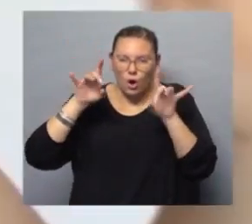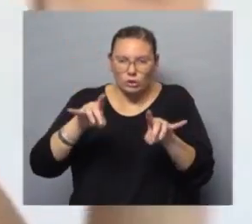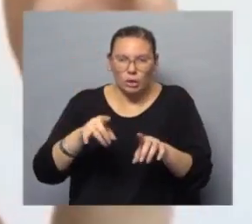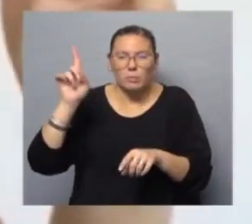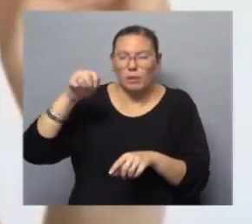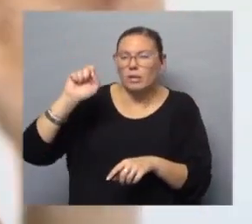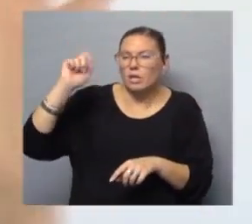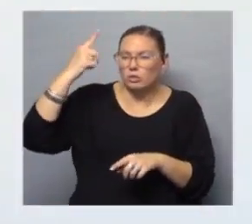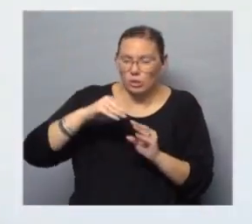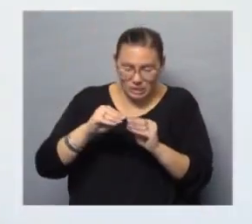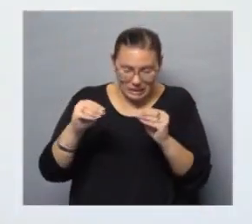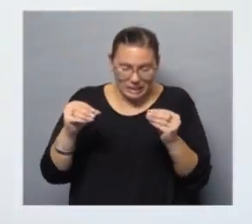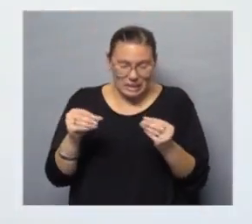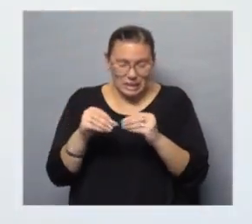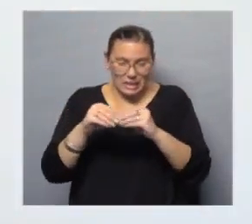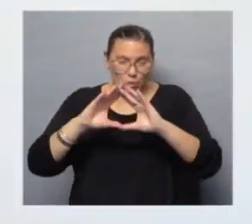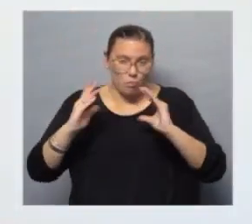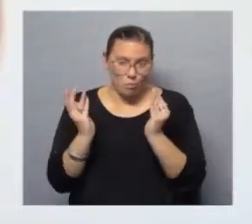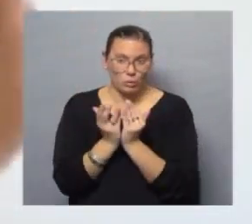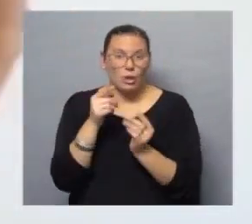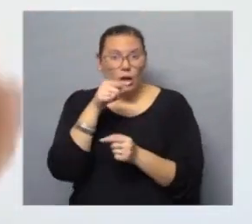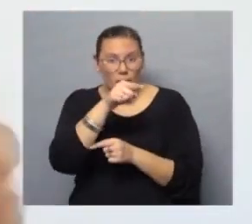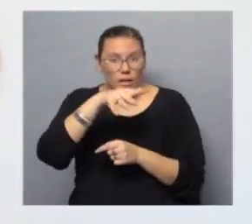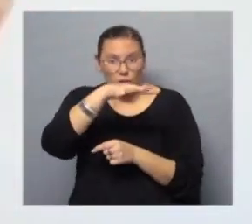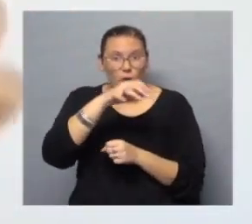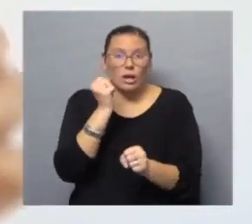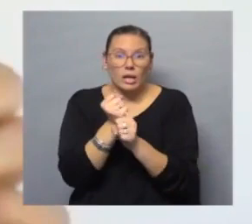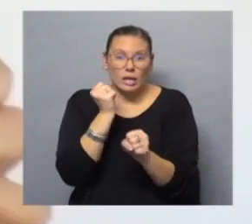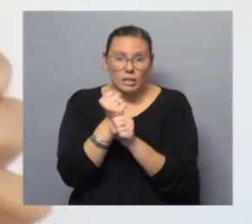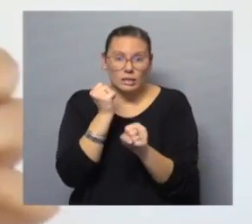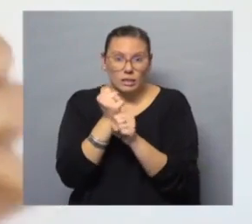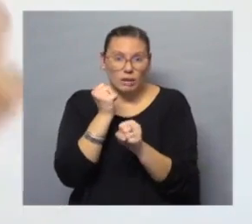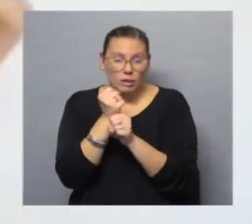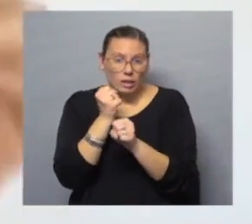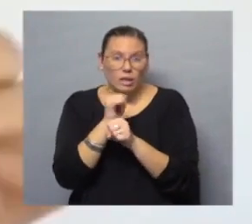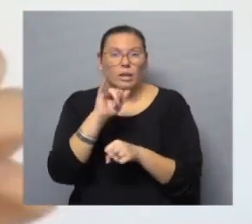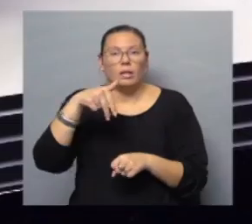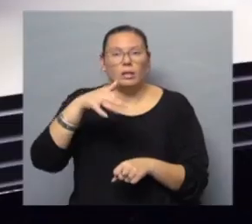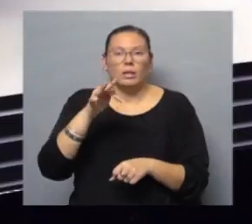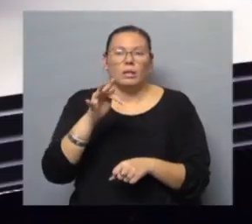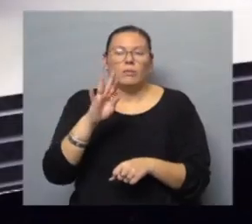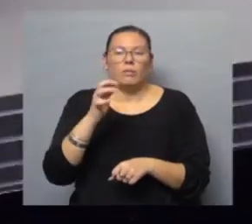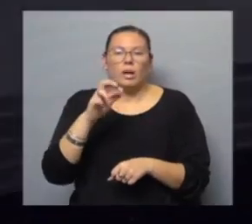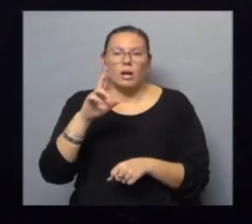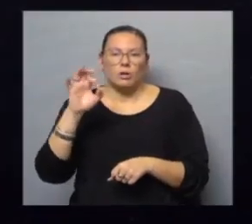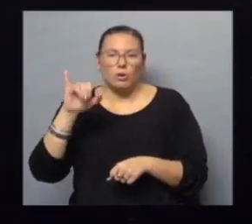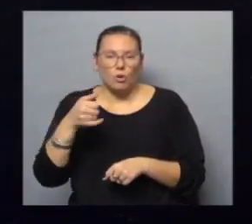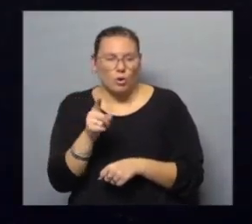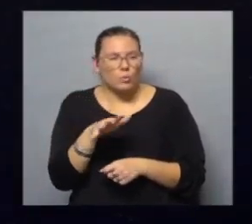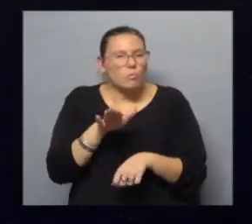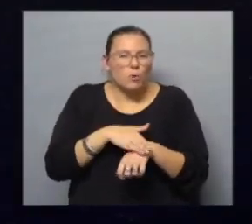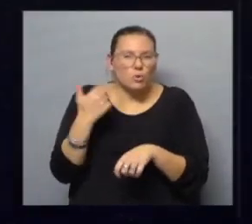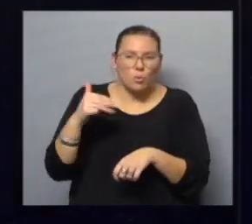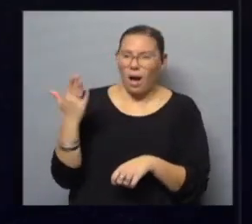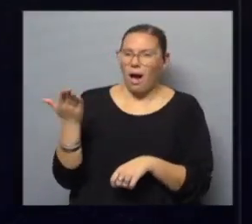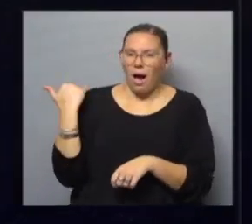del Sol y de la Tierra. Todo esto y el hecho de que trabaje en el infrarrojo que en una región del espectro que nunca se